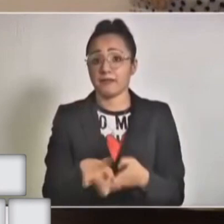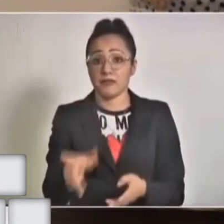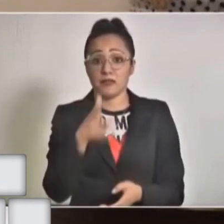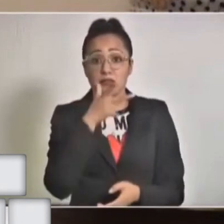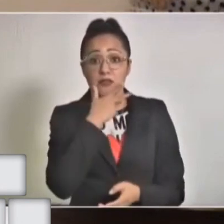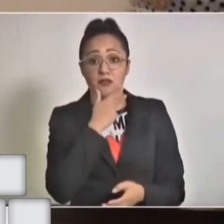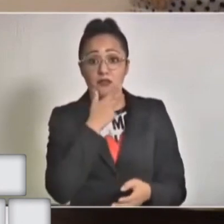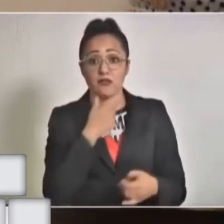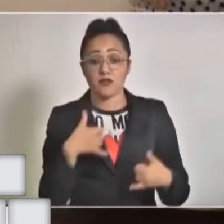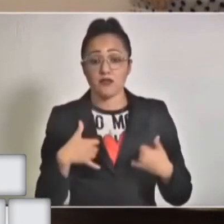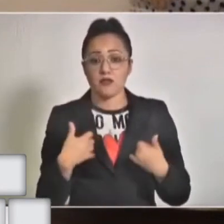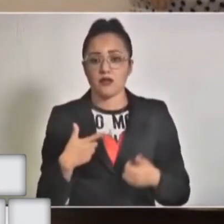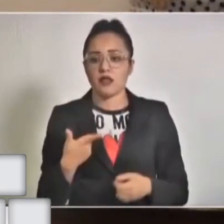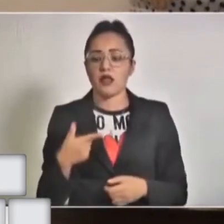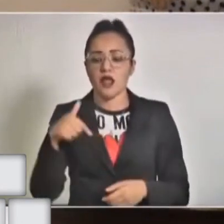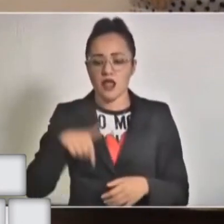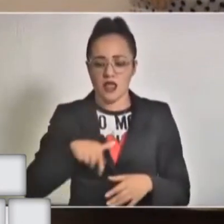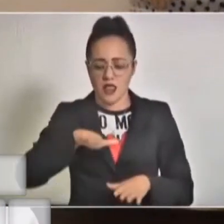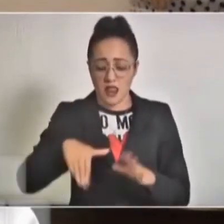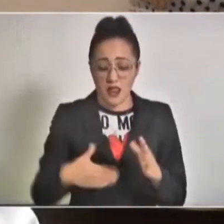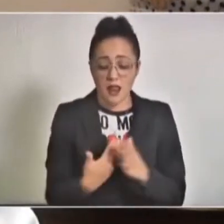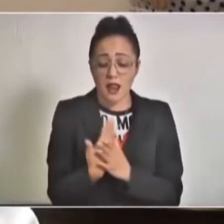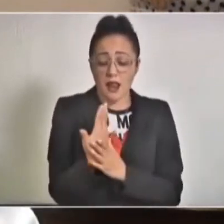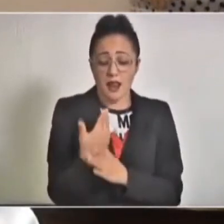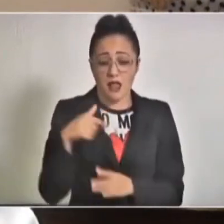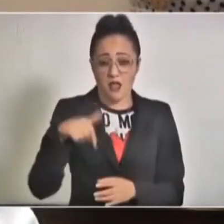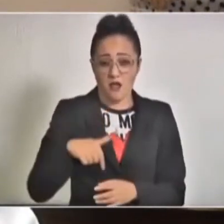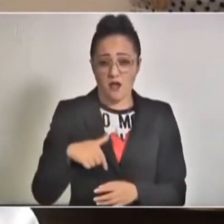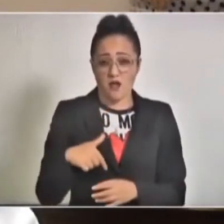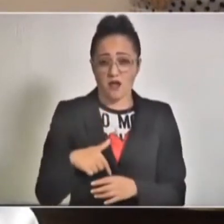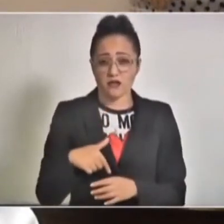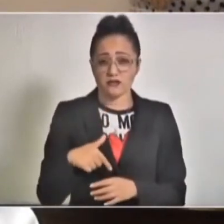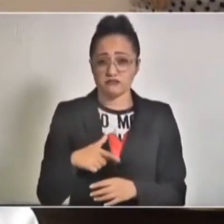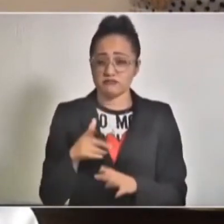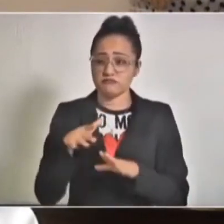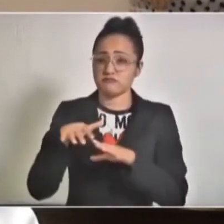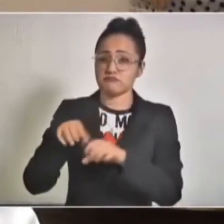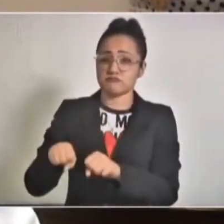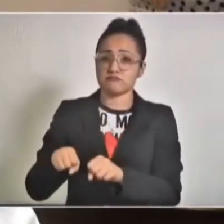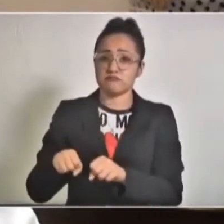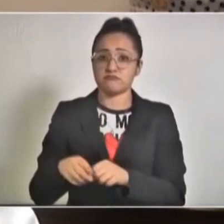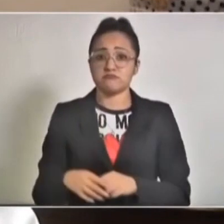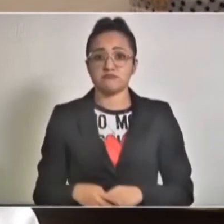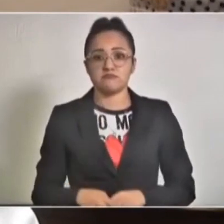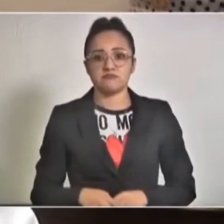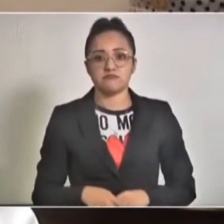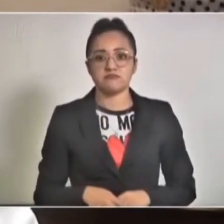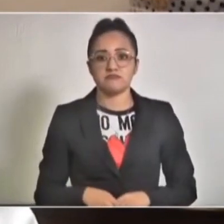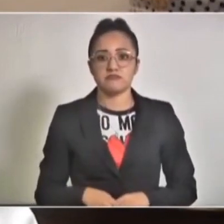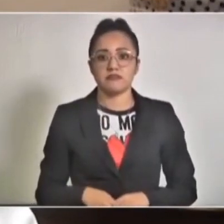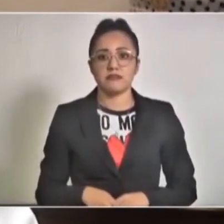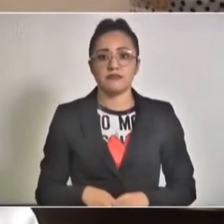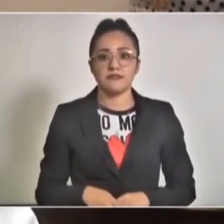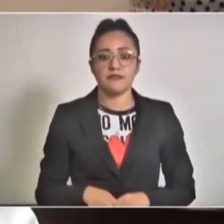en la madrugada de hoy en la madrugada de hoy está